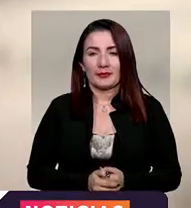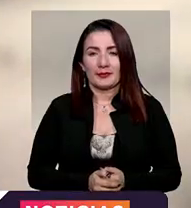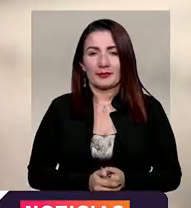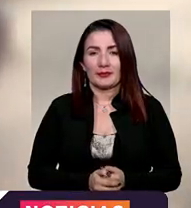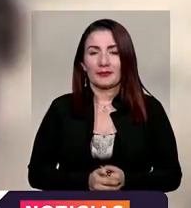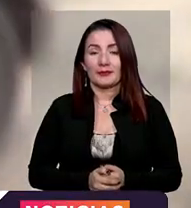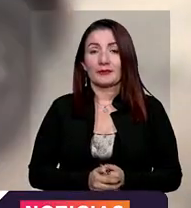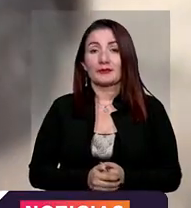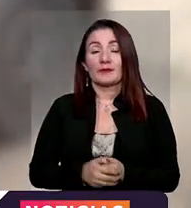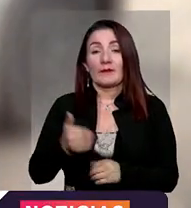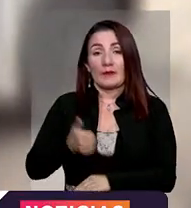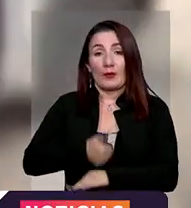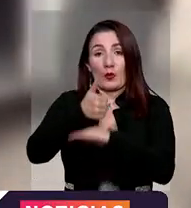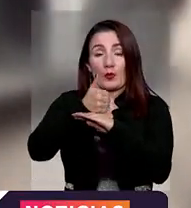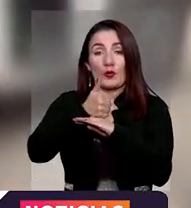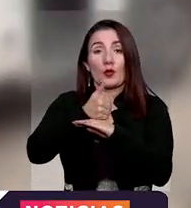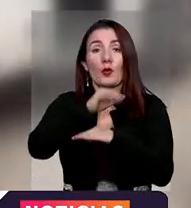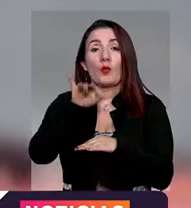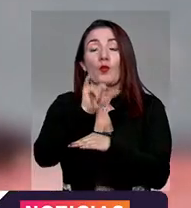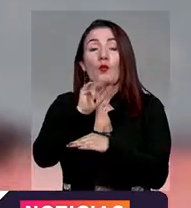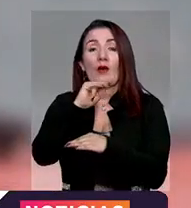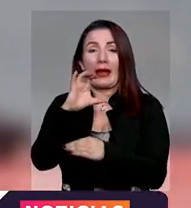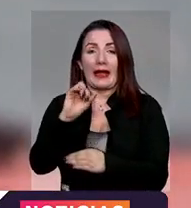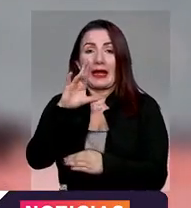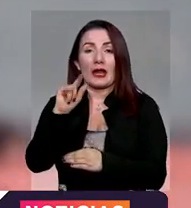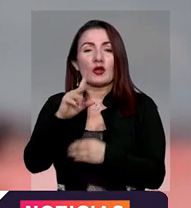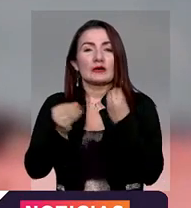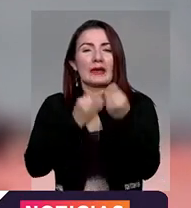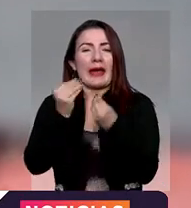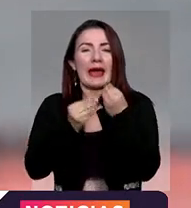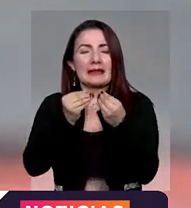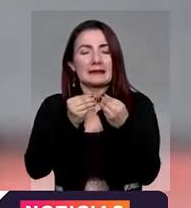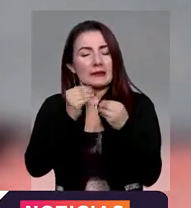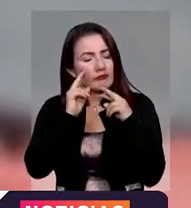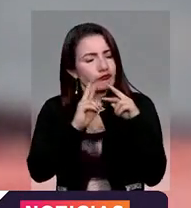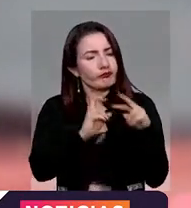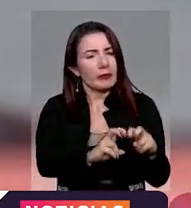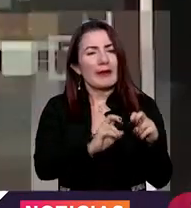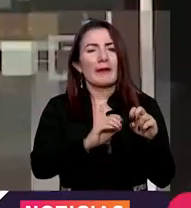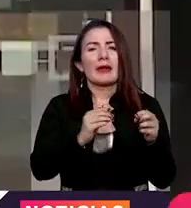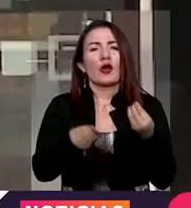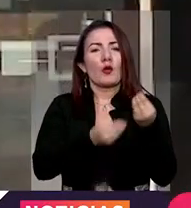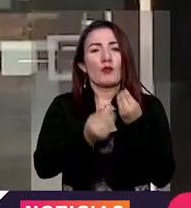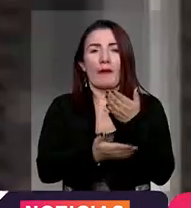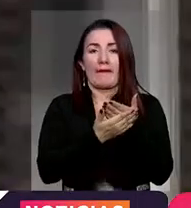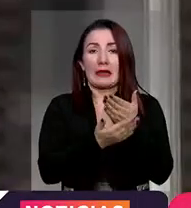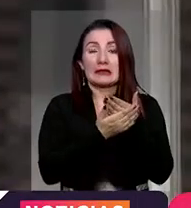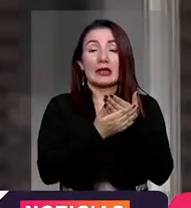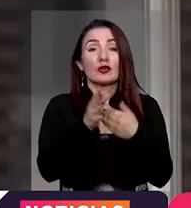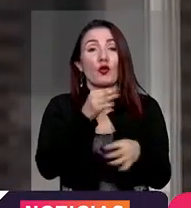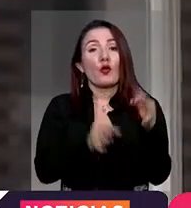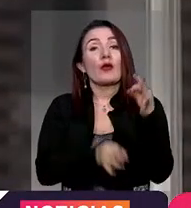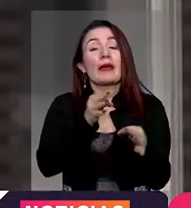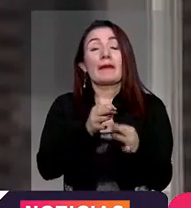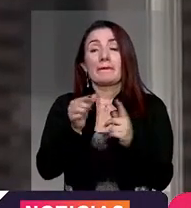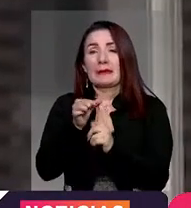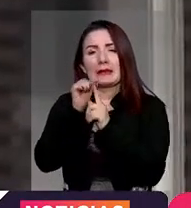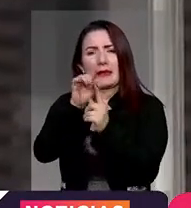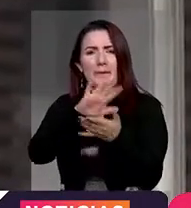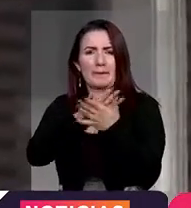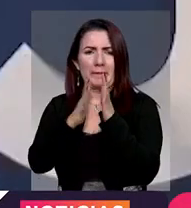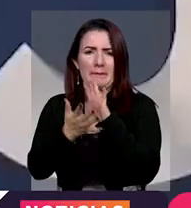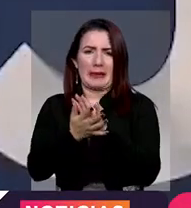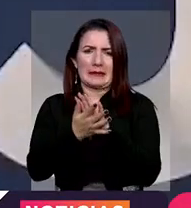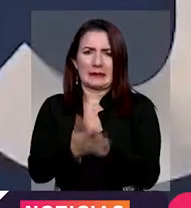el coronel hoy en retiro juan carlos figueroa deberá responder ante la unidad de investigación y acusación de la jurisdicción especial para la paz por su